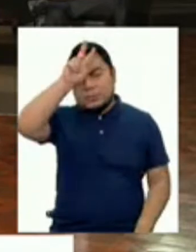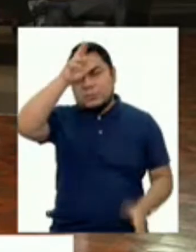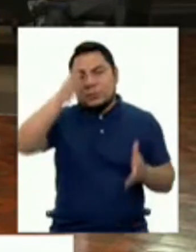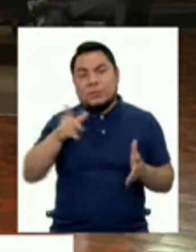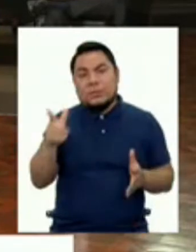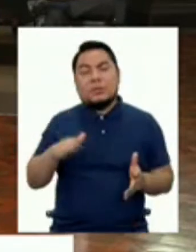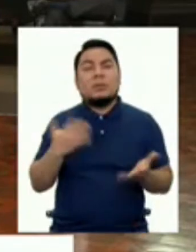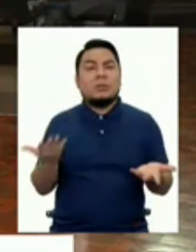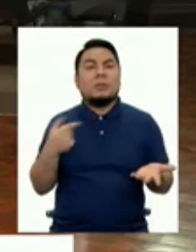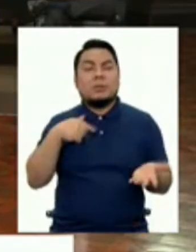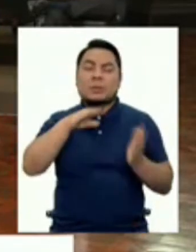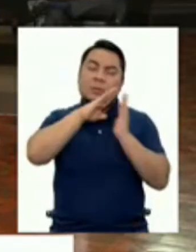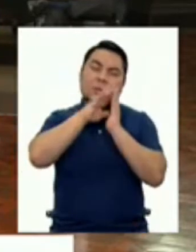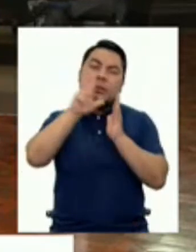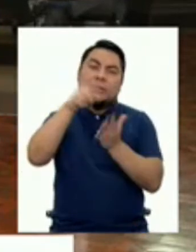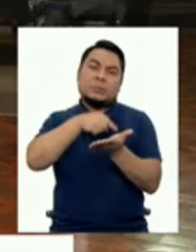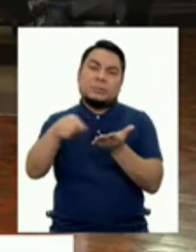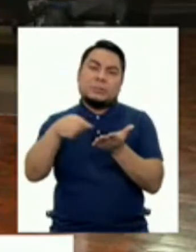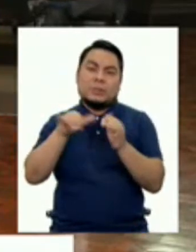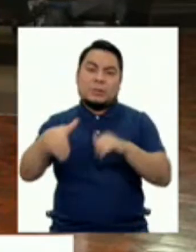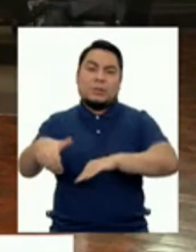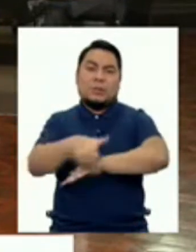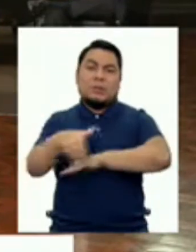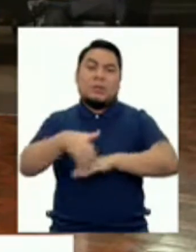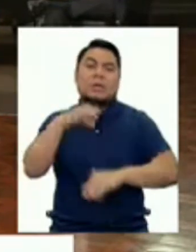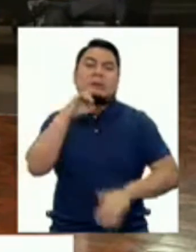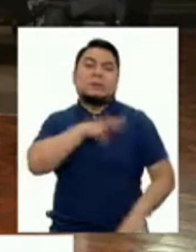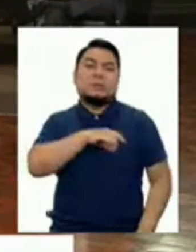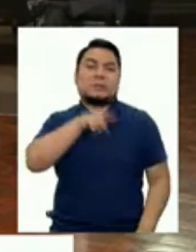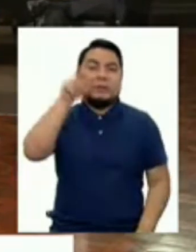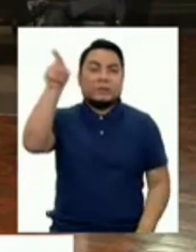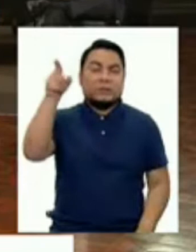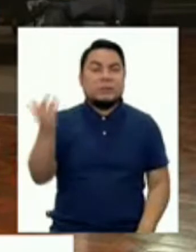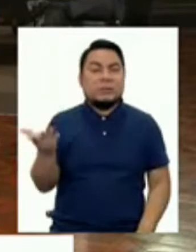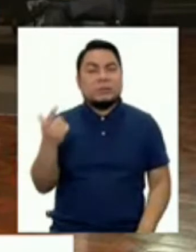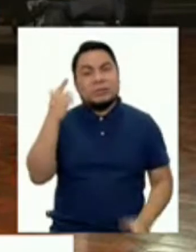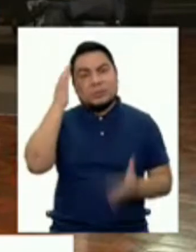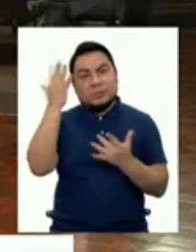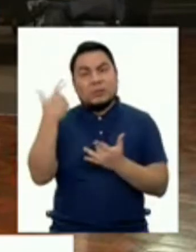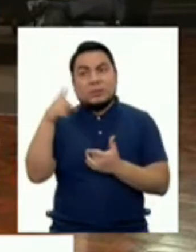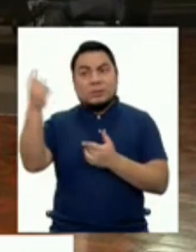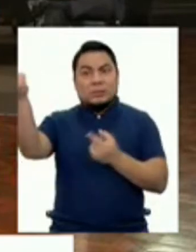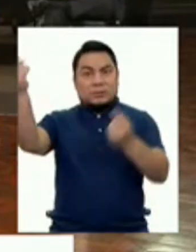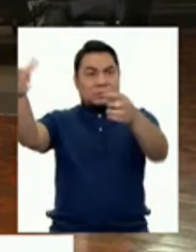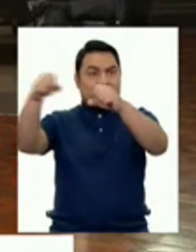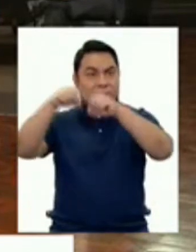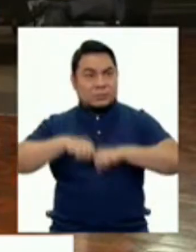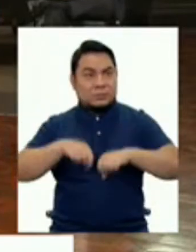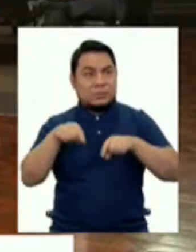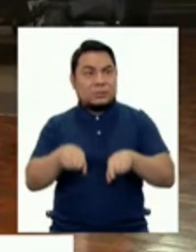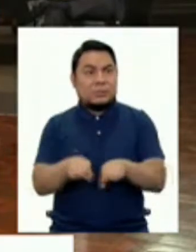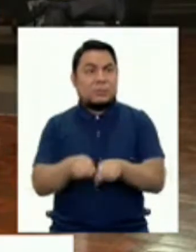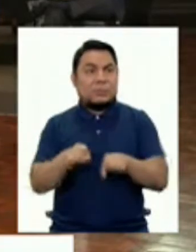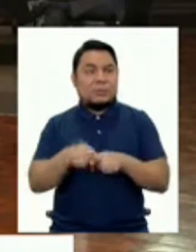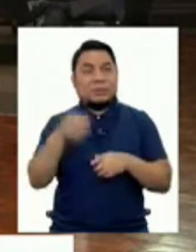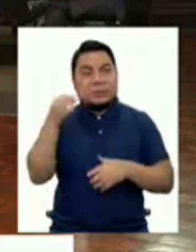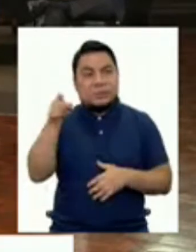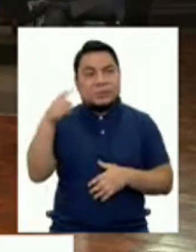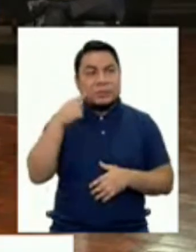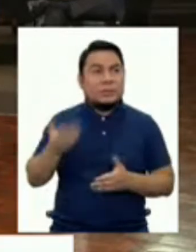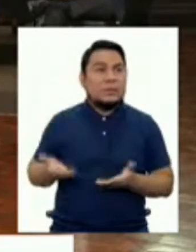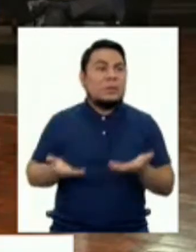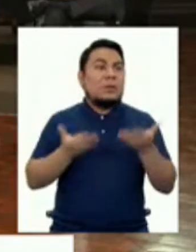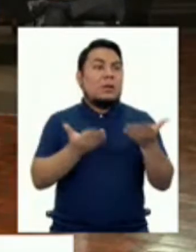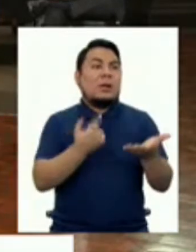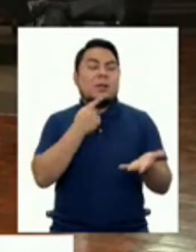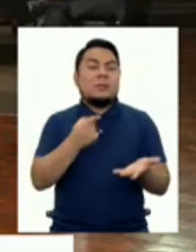que durmieron 3 semanas en las calles de Santiago de Chile, esperando ser repatriados, y que si bien es cierto, fueron llevados